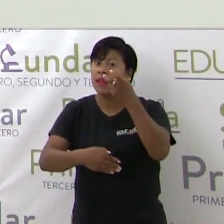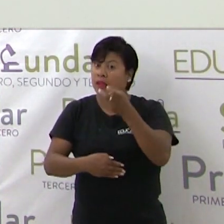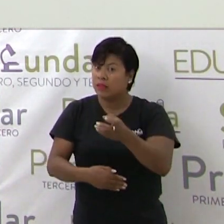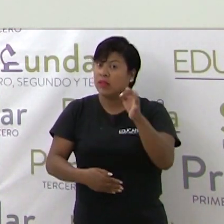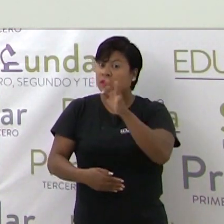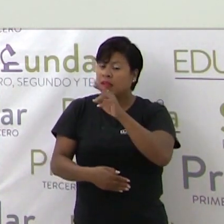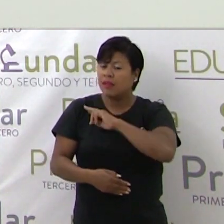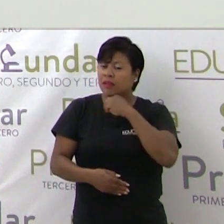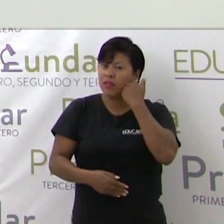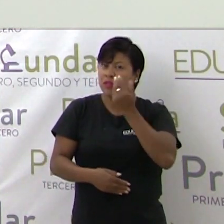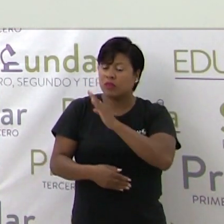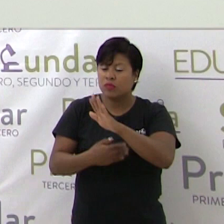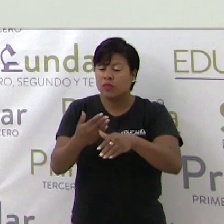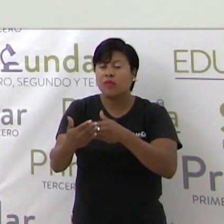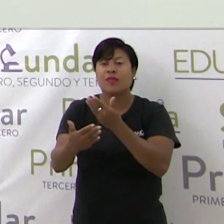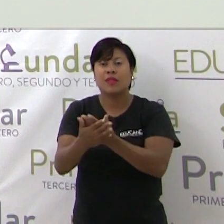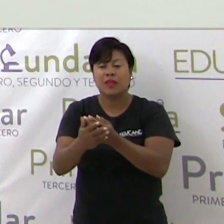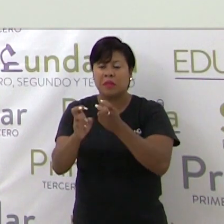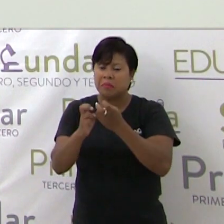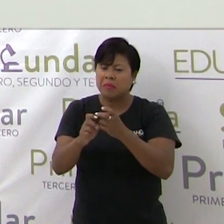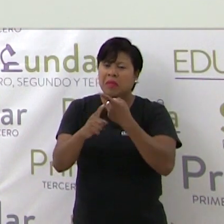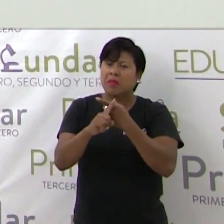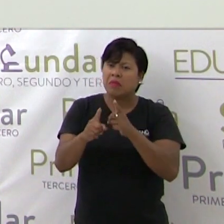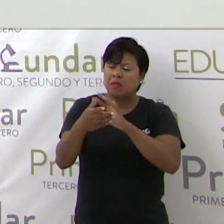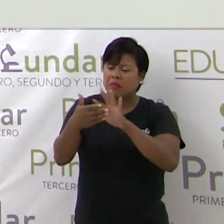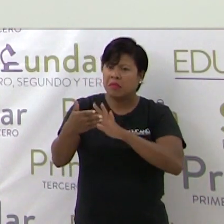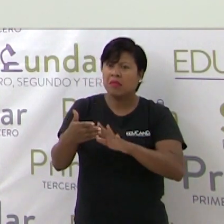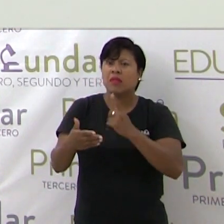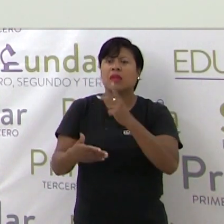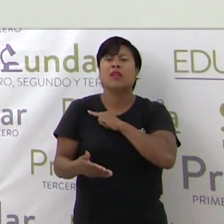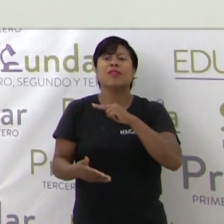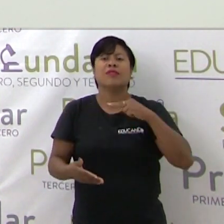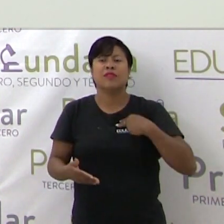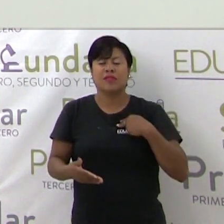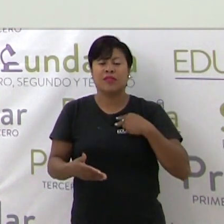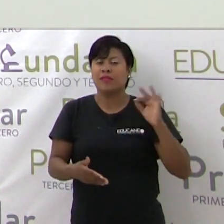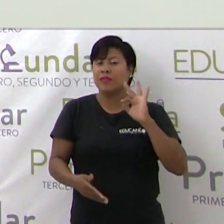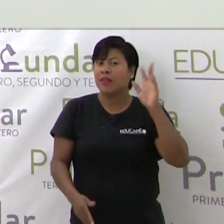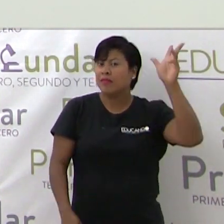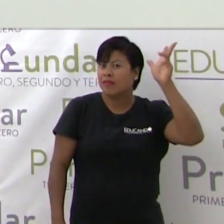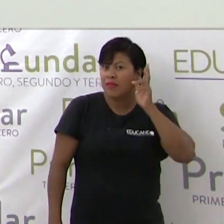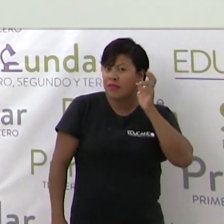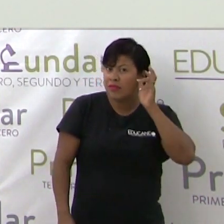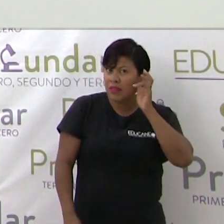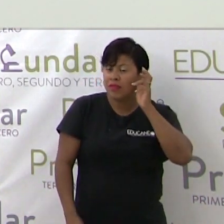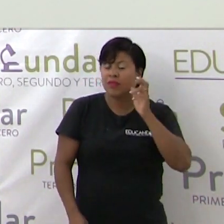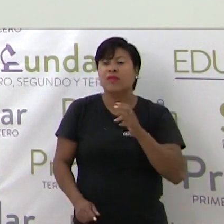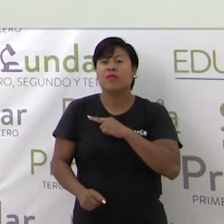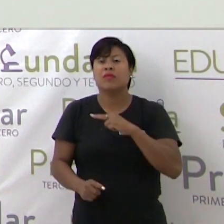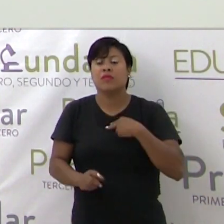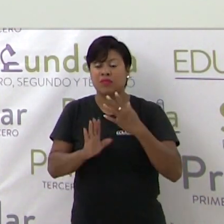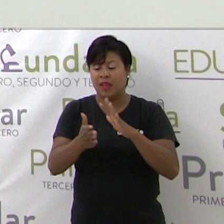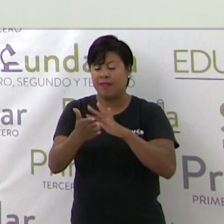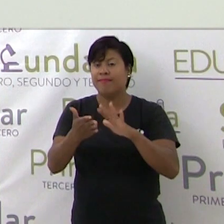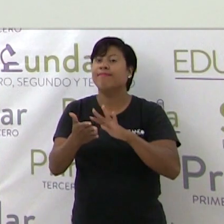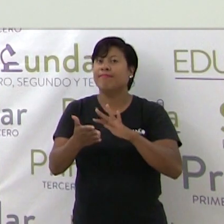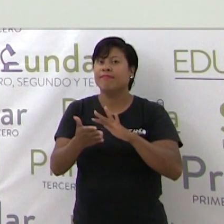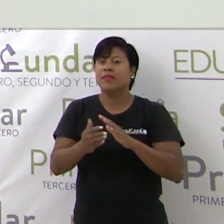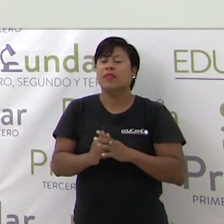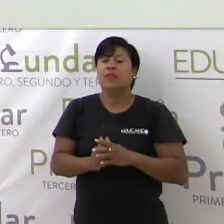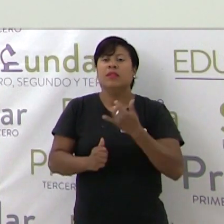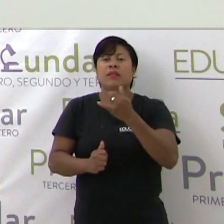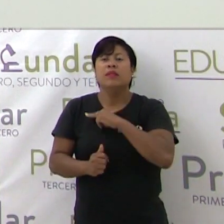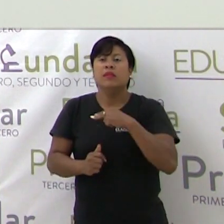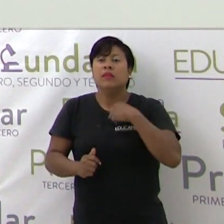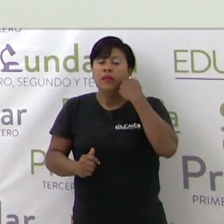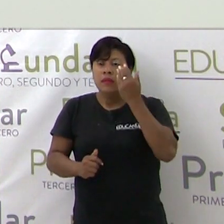queremos proponer algún texto literario que nosotros hayamos escuchado de él o que hayamos leído y que